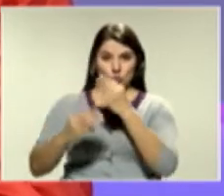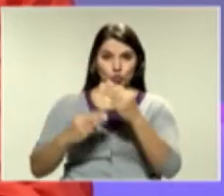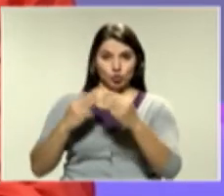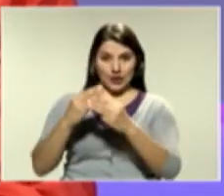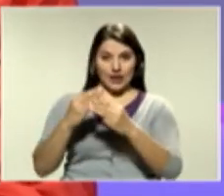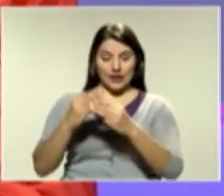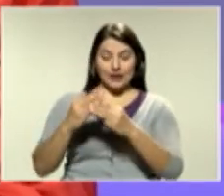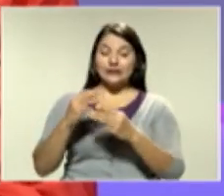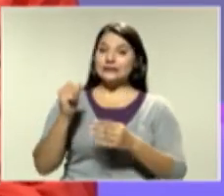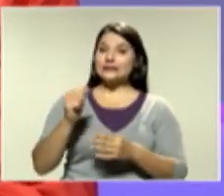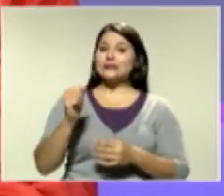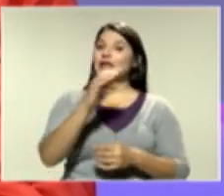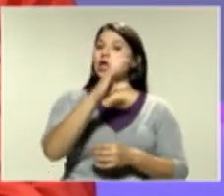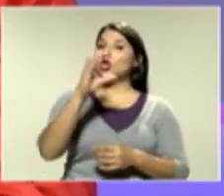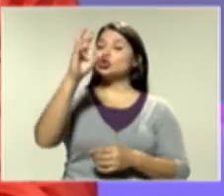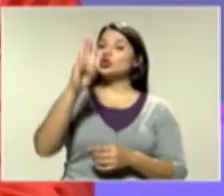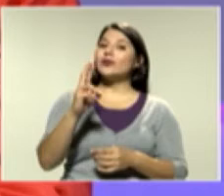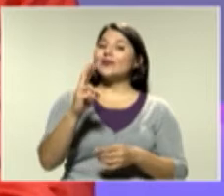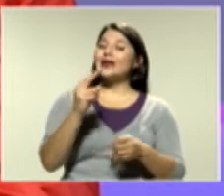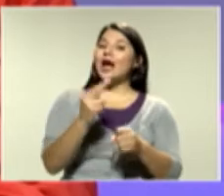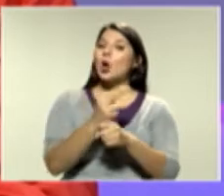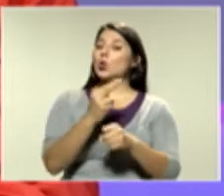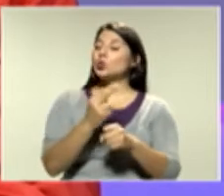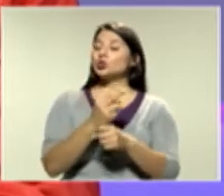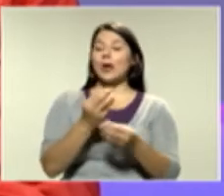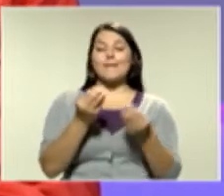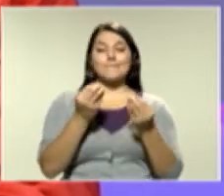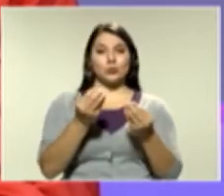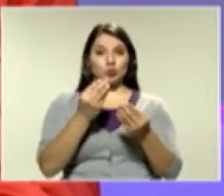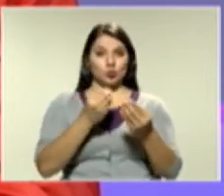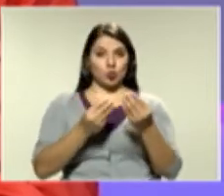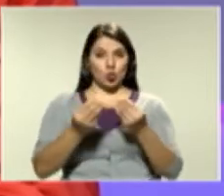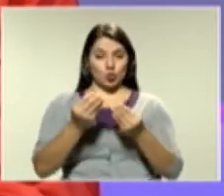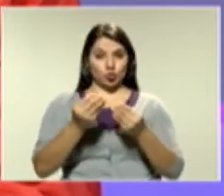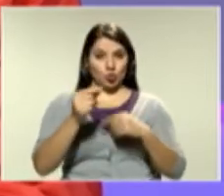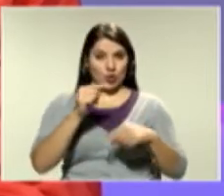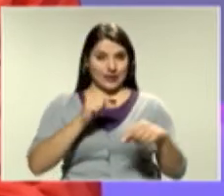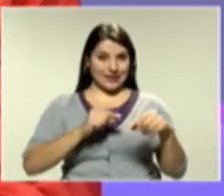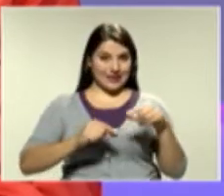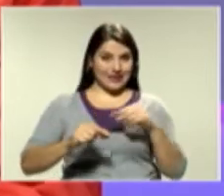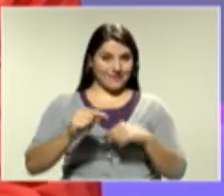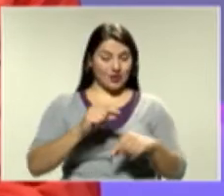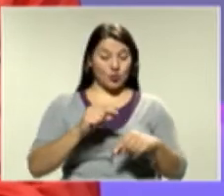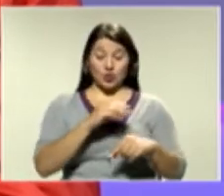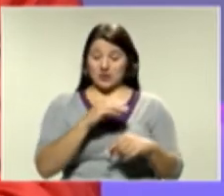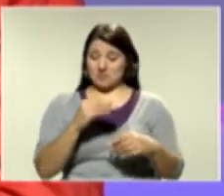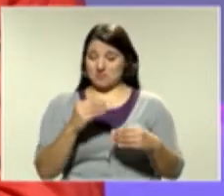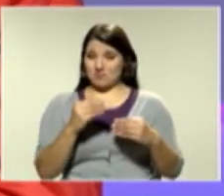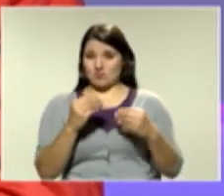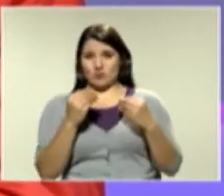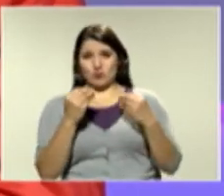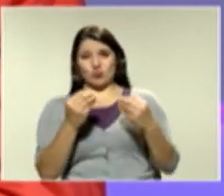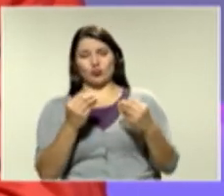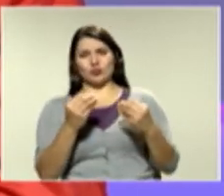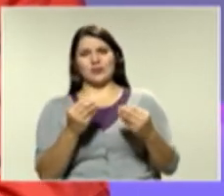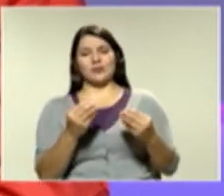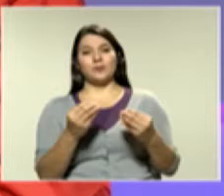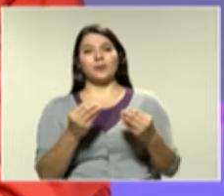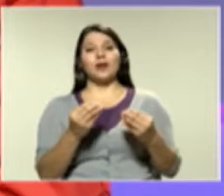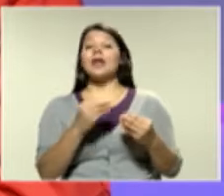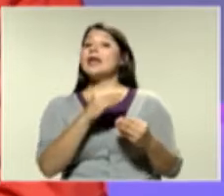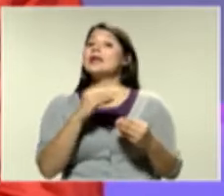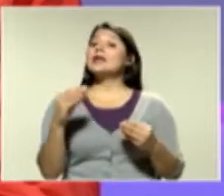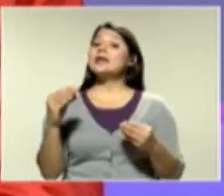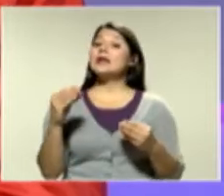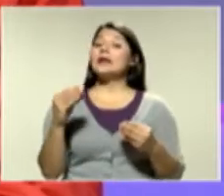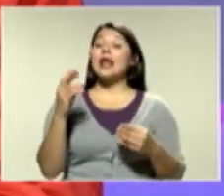utilizar una cantidad alta y creemos que exagerada para ciertos casos. Y los